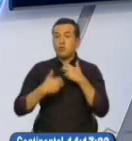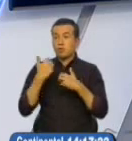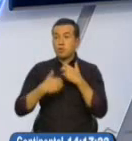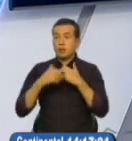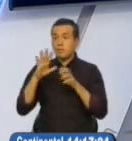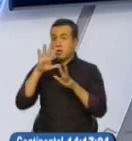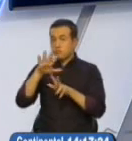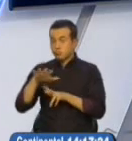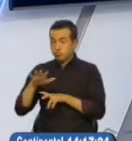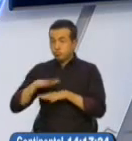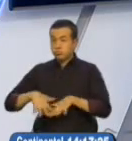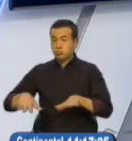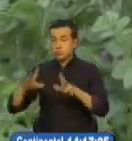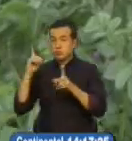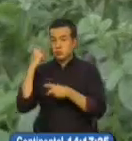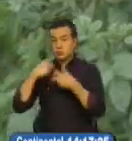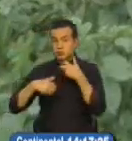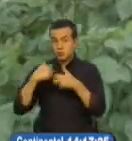su cosecha.